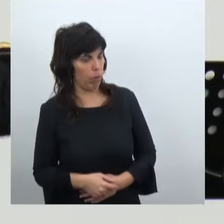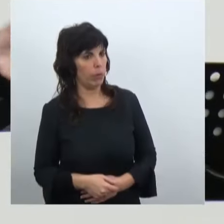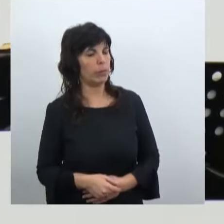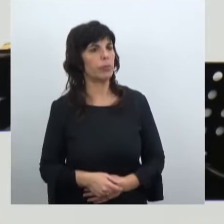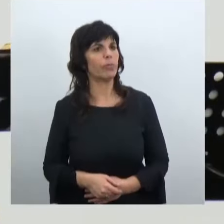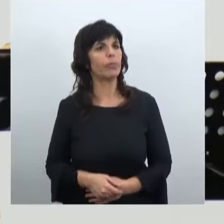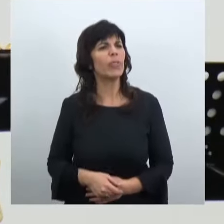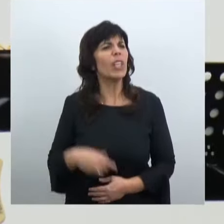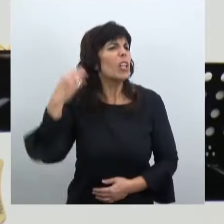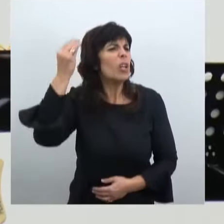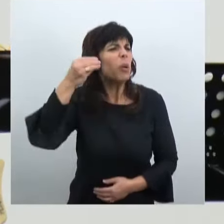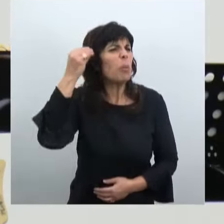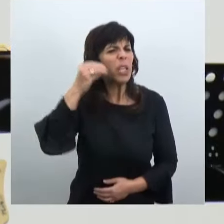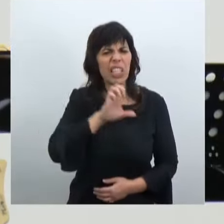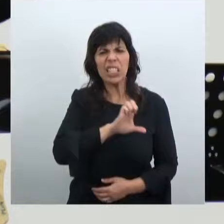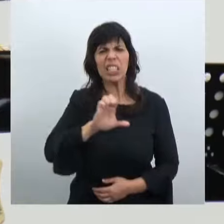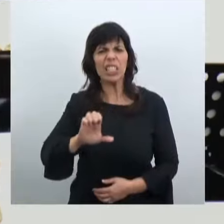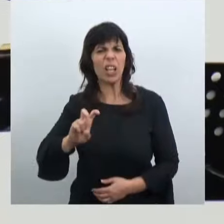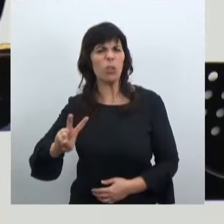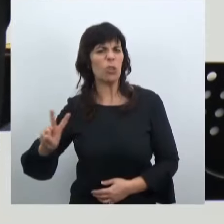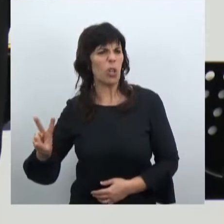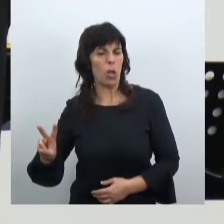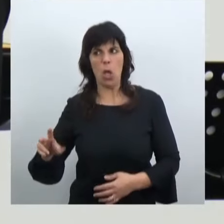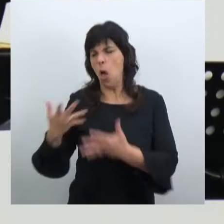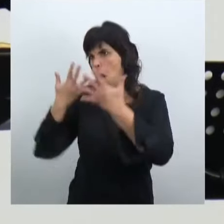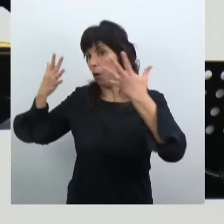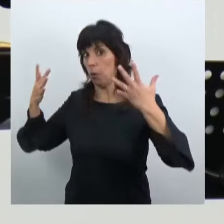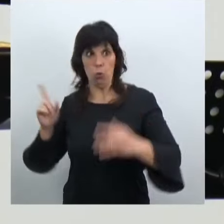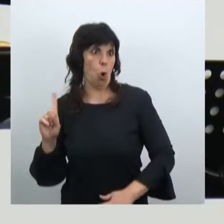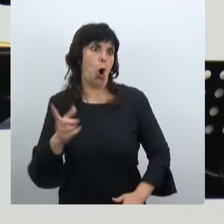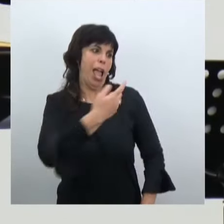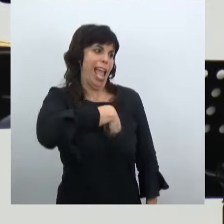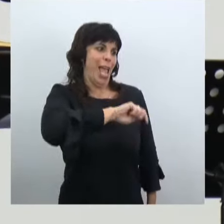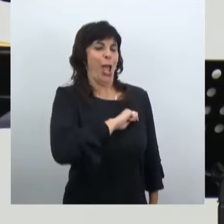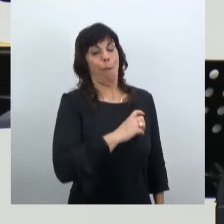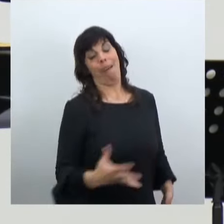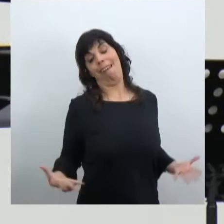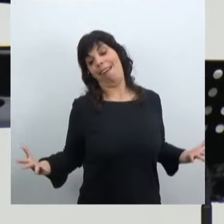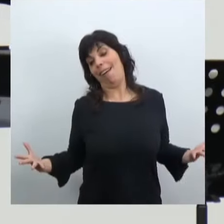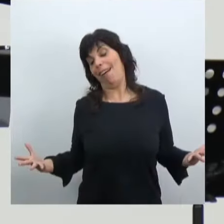¿Se creen que los Estados Unidos es la gloria? España es la hostia, dime sí o no.